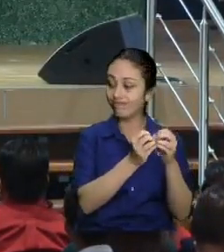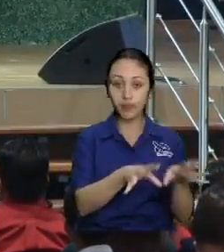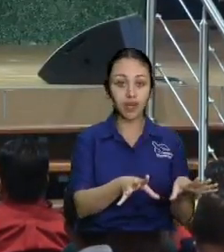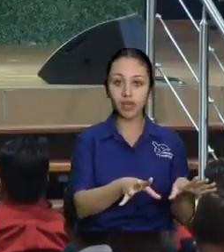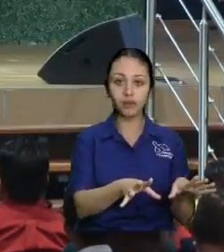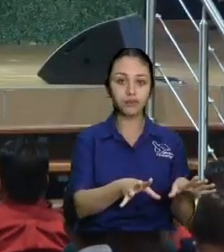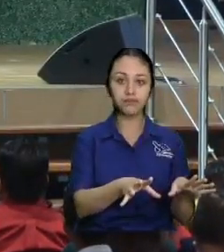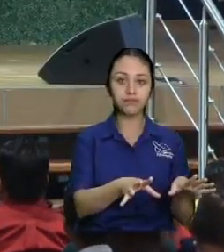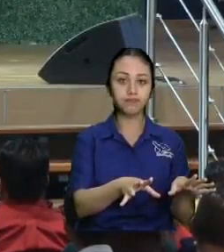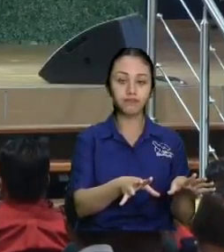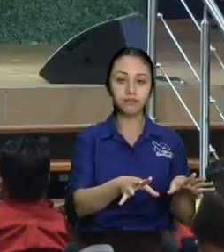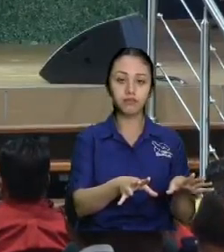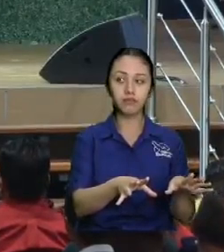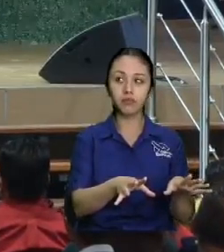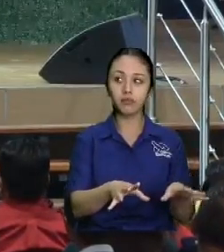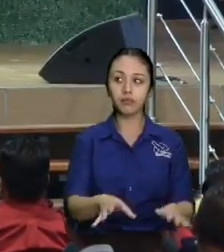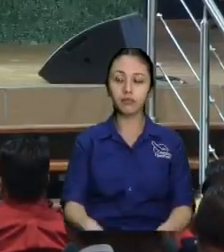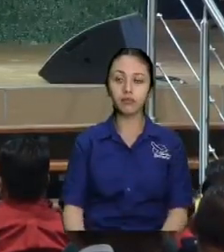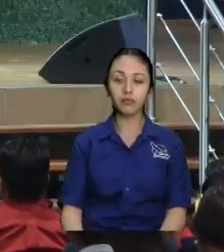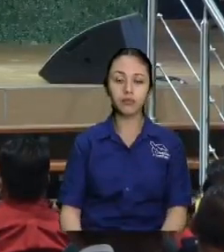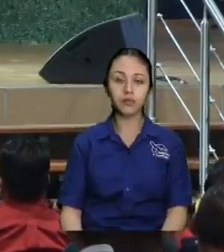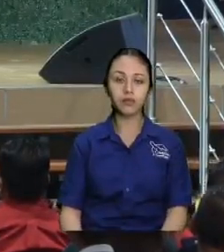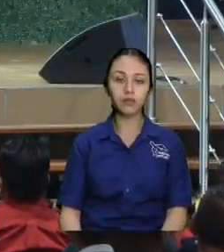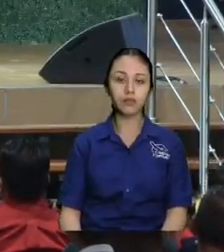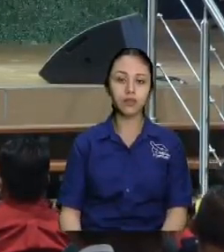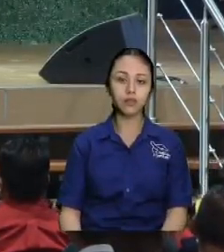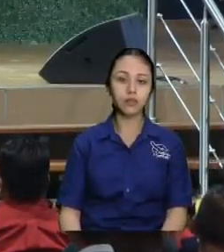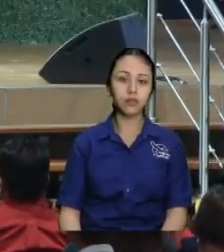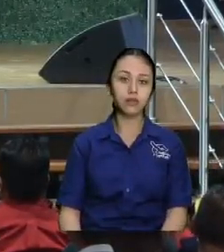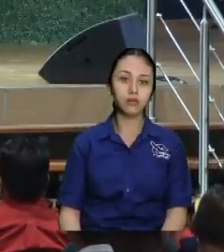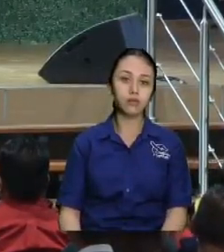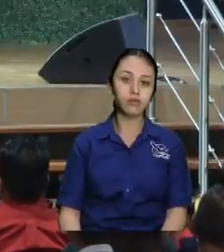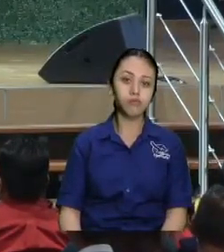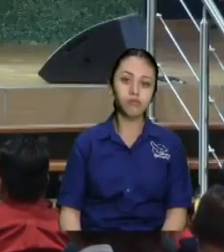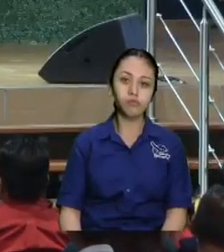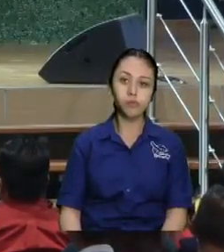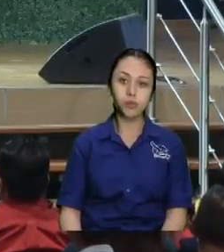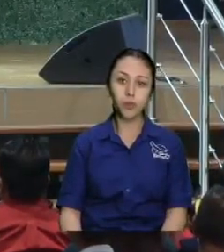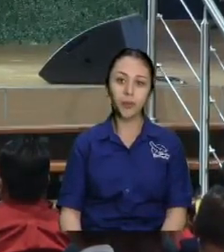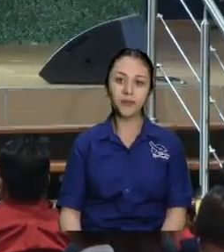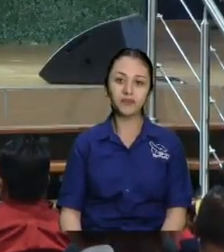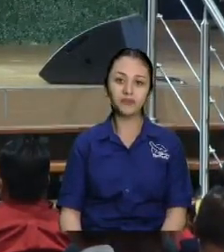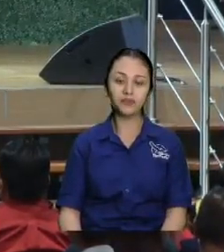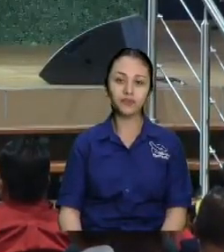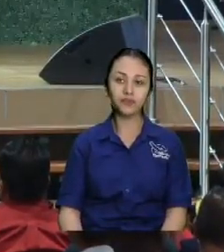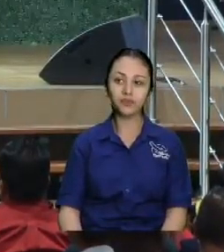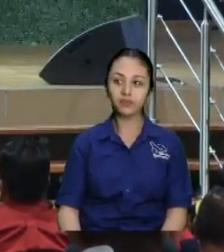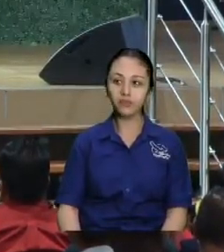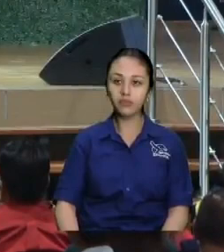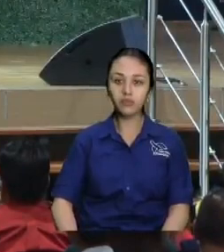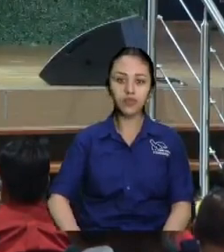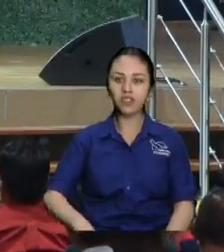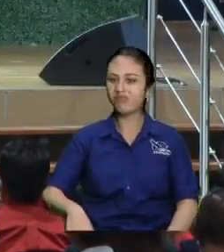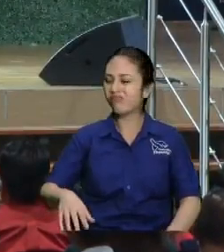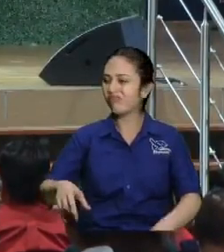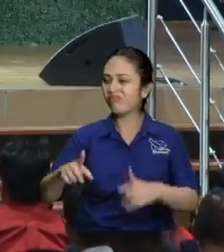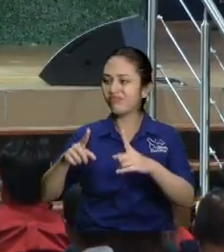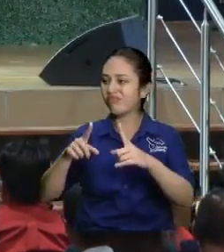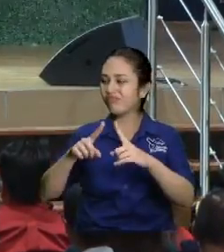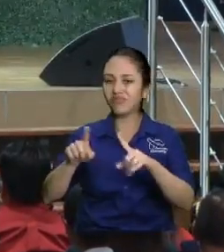Ya sea chivo. O cartas, un juego de billar.